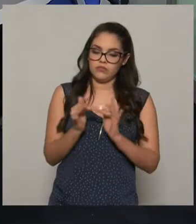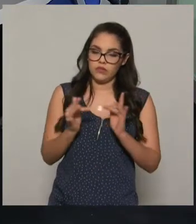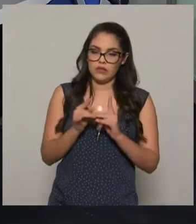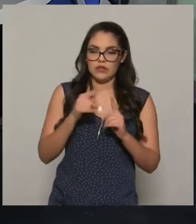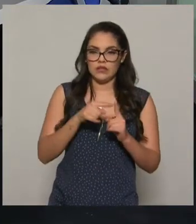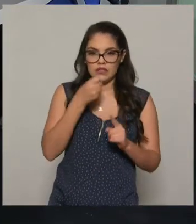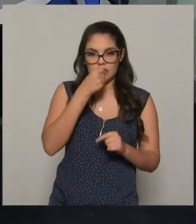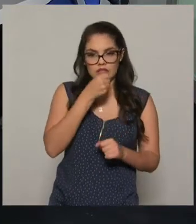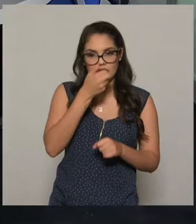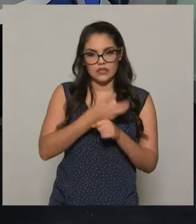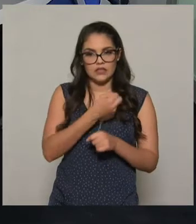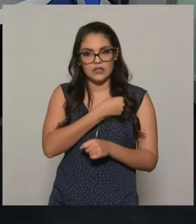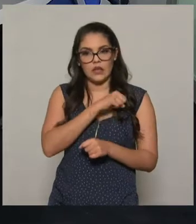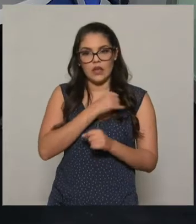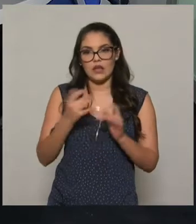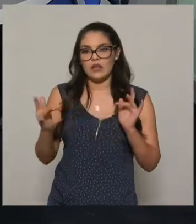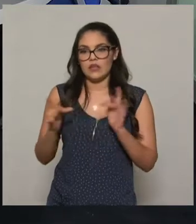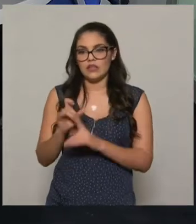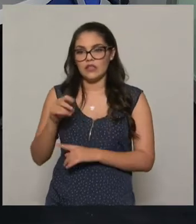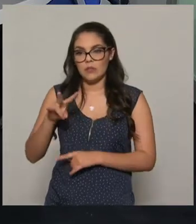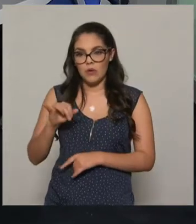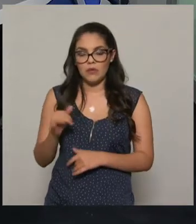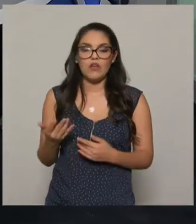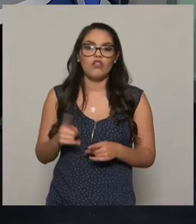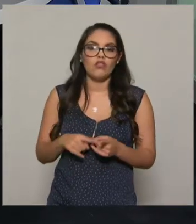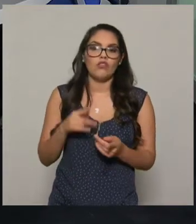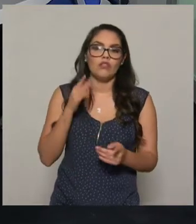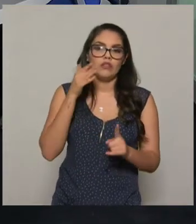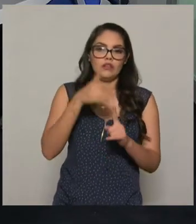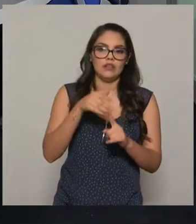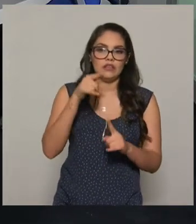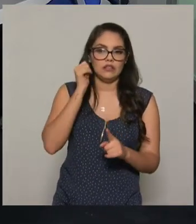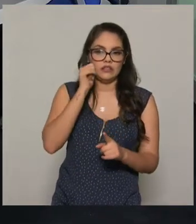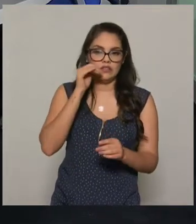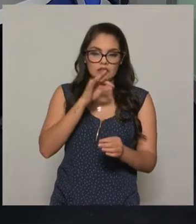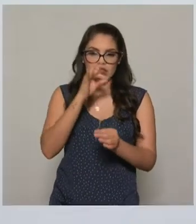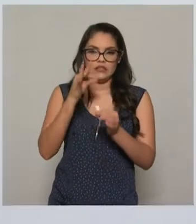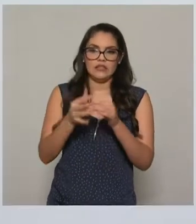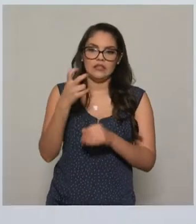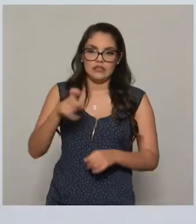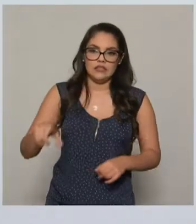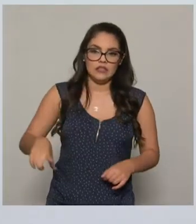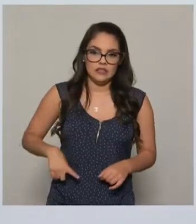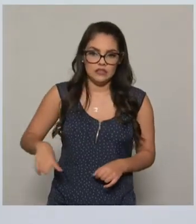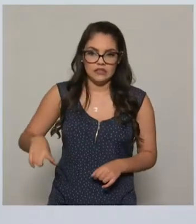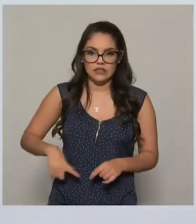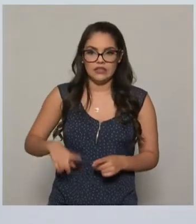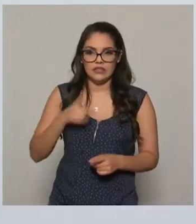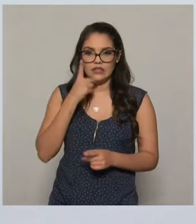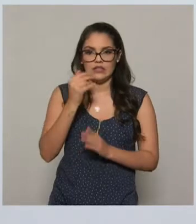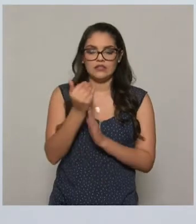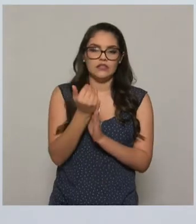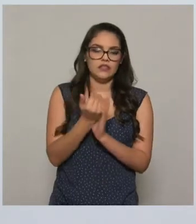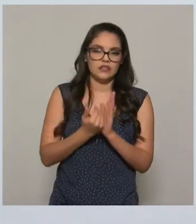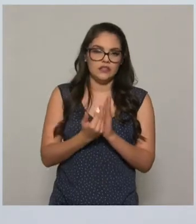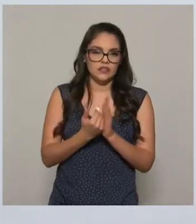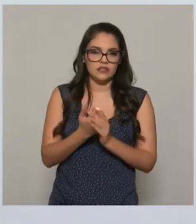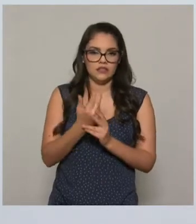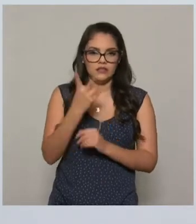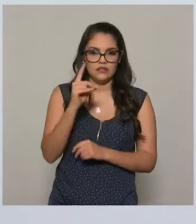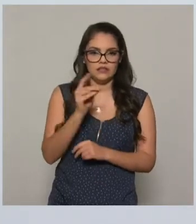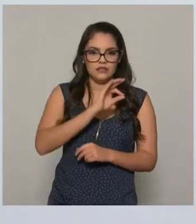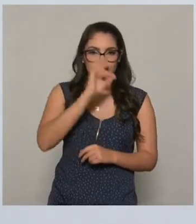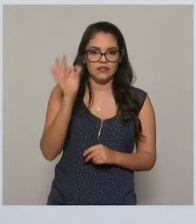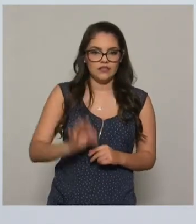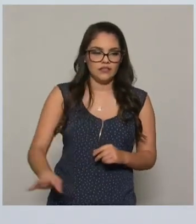Salud con la CEMOVI, pues ¿hacia dónde se va? La meta sexenal, ya como lo comentó la funcionaria, es reducir 30% estas